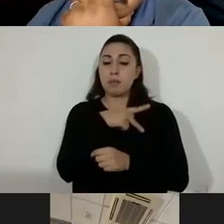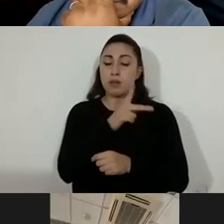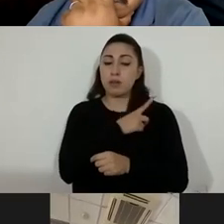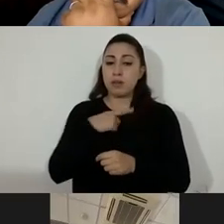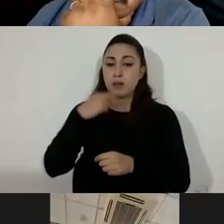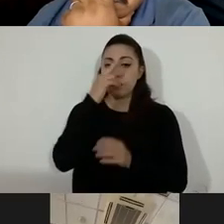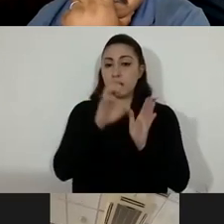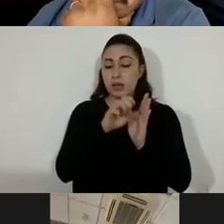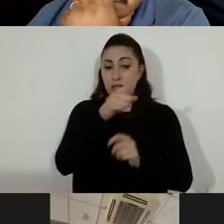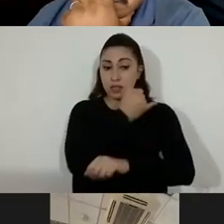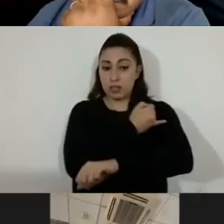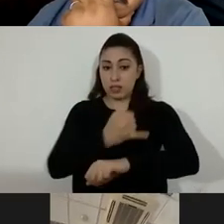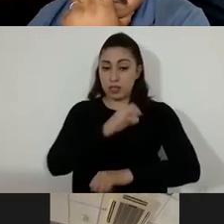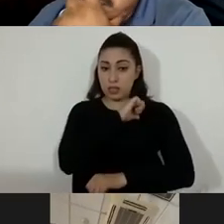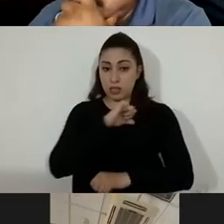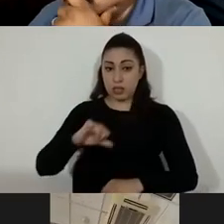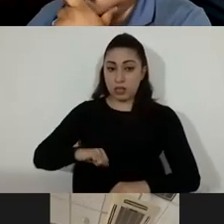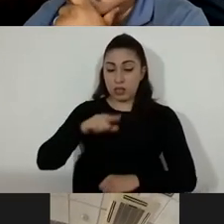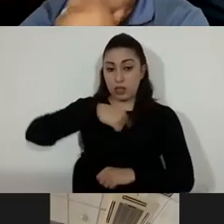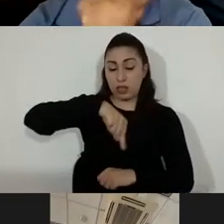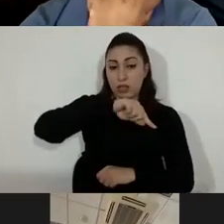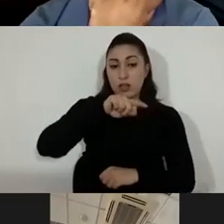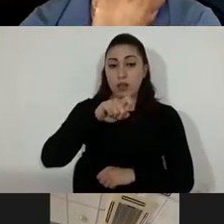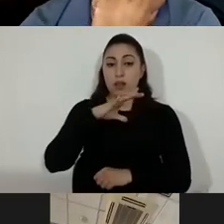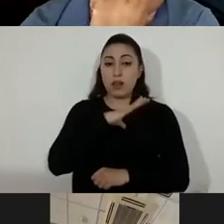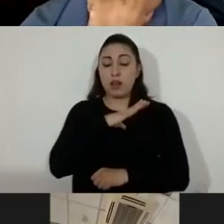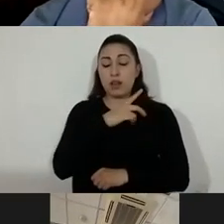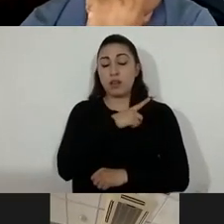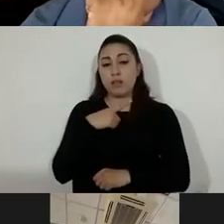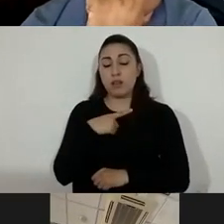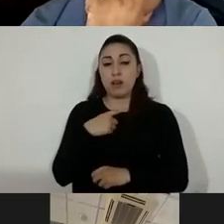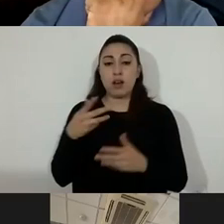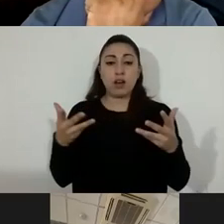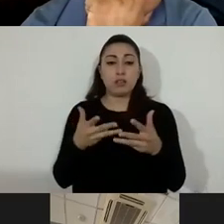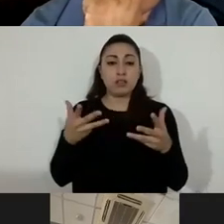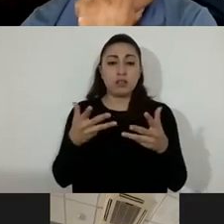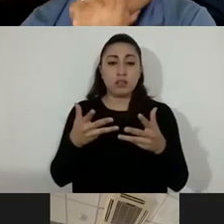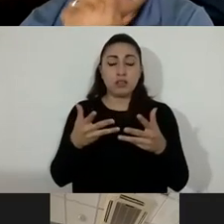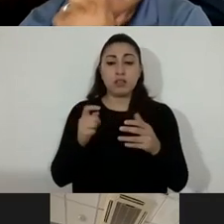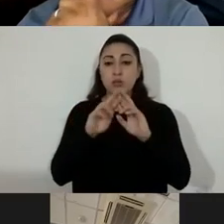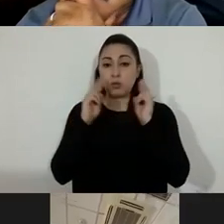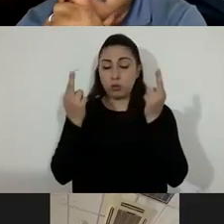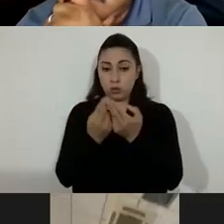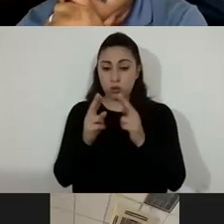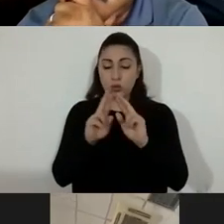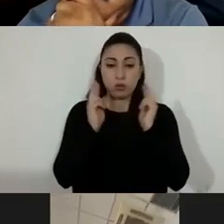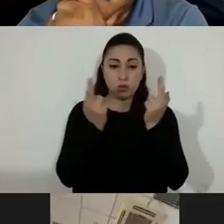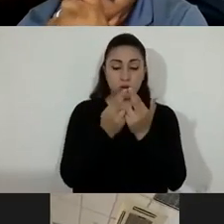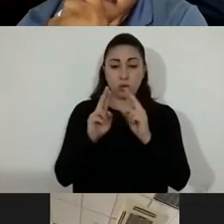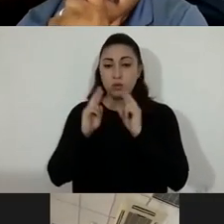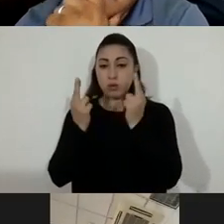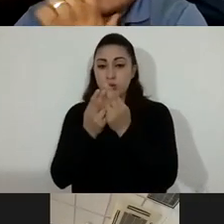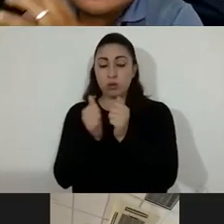en Iztapalapa, nosotros se tienen que realizar 500 asambleas y que se